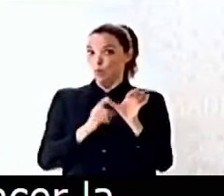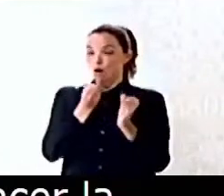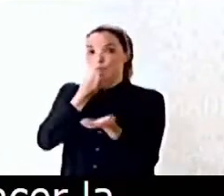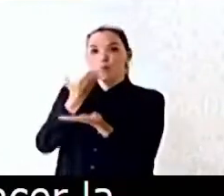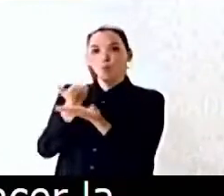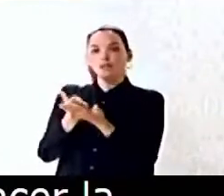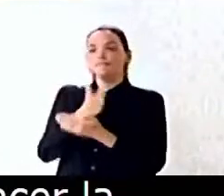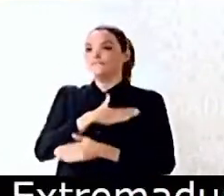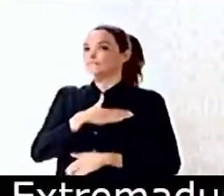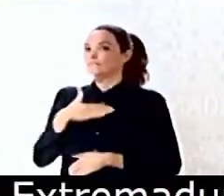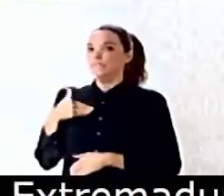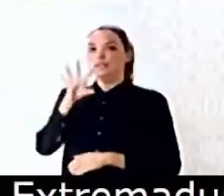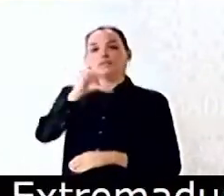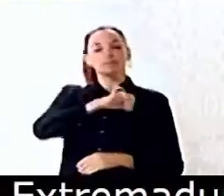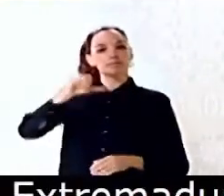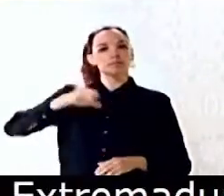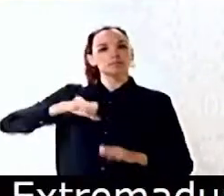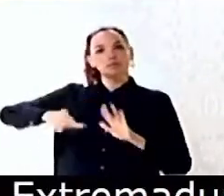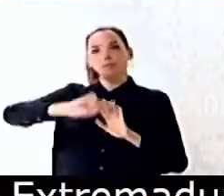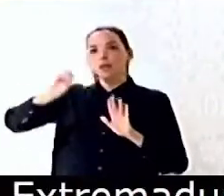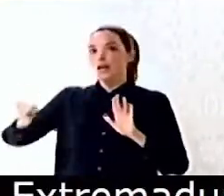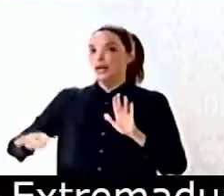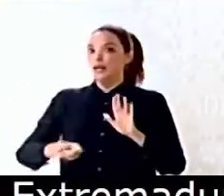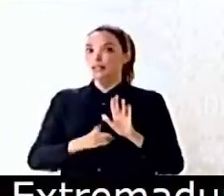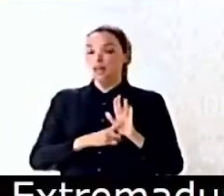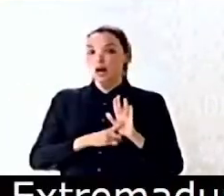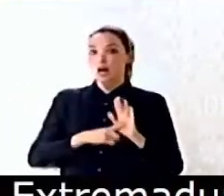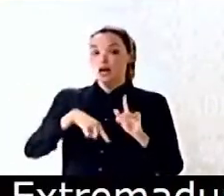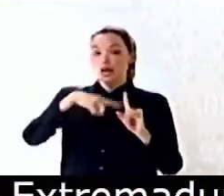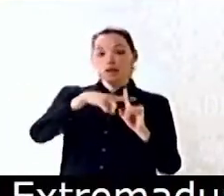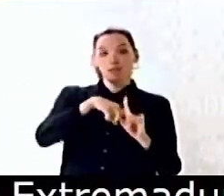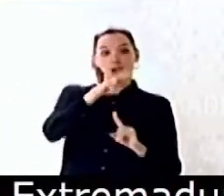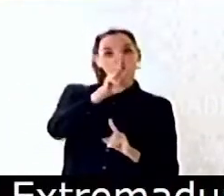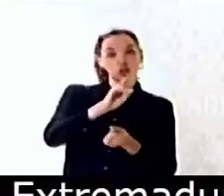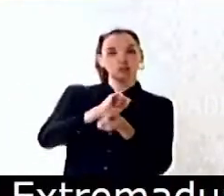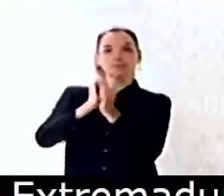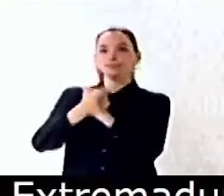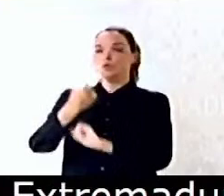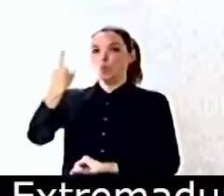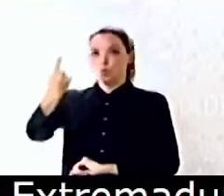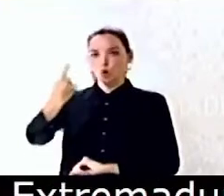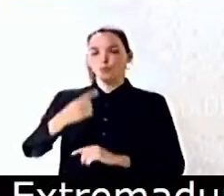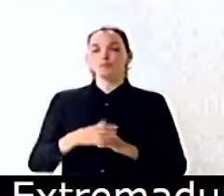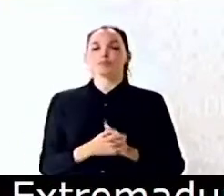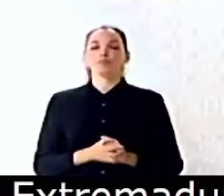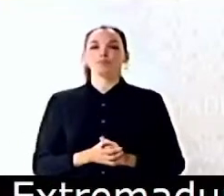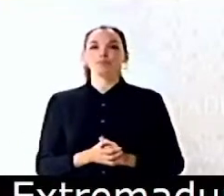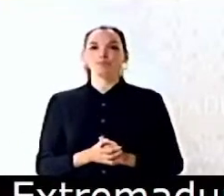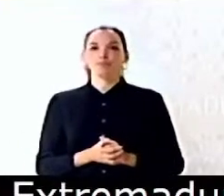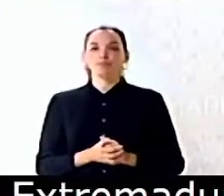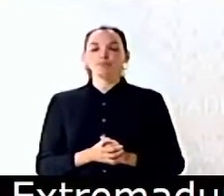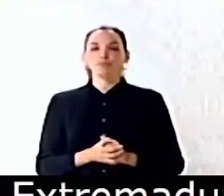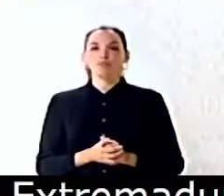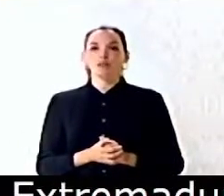de pasar toda la comunidad autónoma de nivel de alerta 2 a nivel de alerta 1.